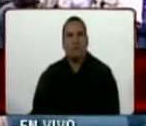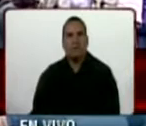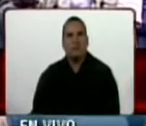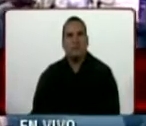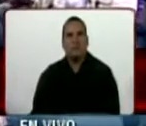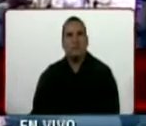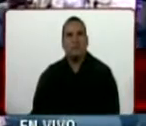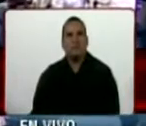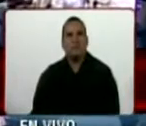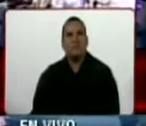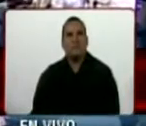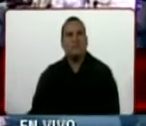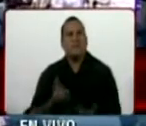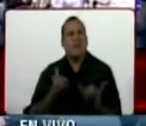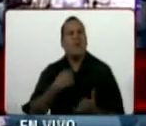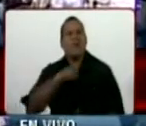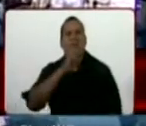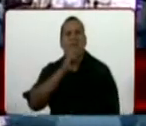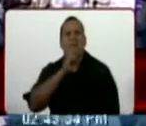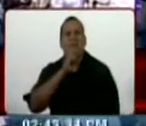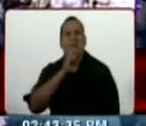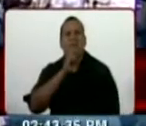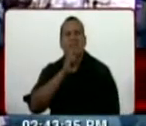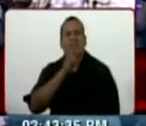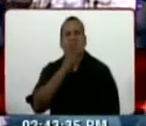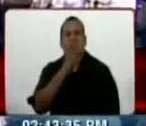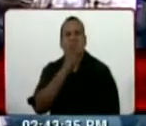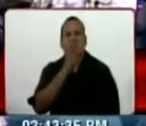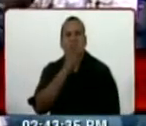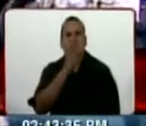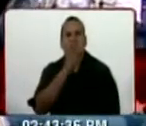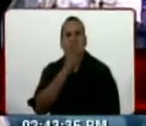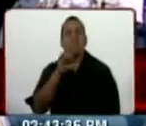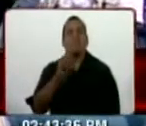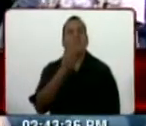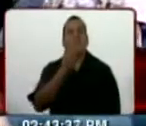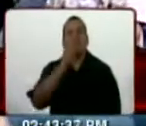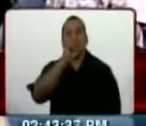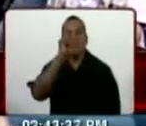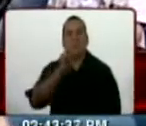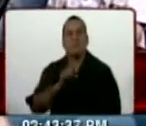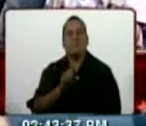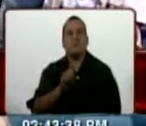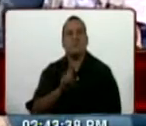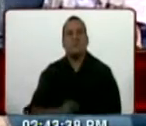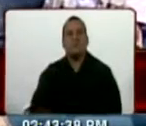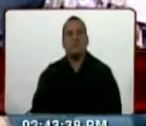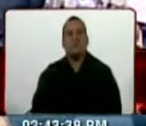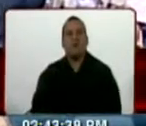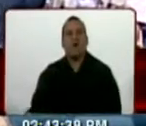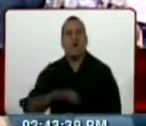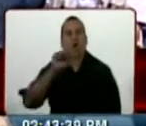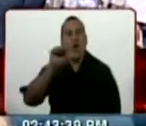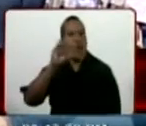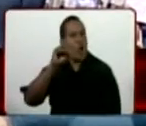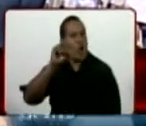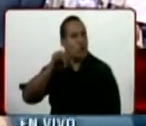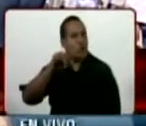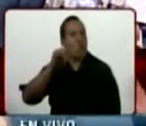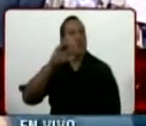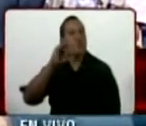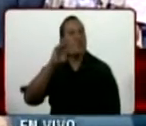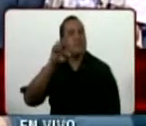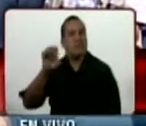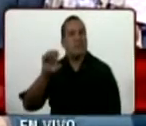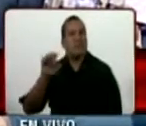¿Pero quién viene ahora? Yo no dirijo esto, lo están dirigiendo los compañeros. Okay, la segunda pregunta la formula por los medios nacionales, Sorcide Luna, de Unión